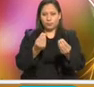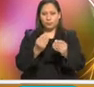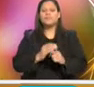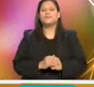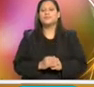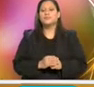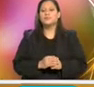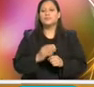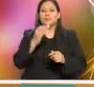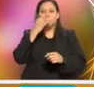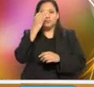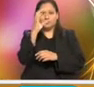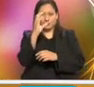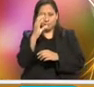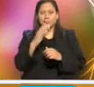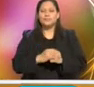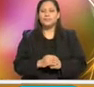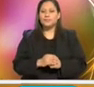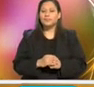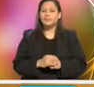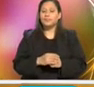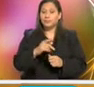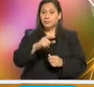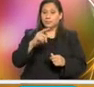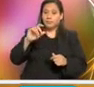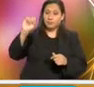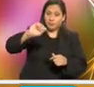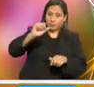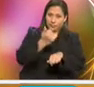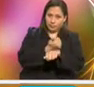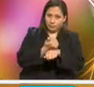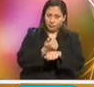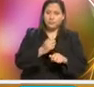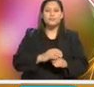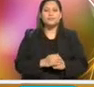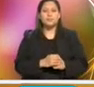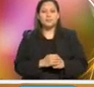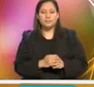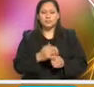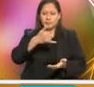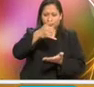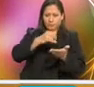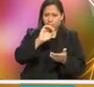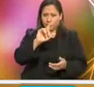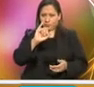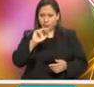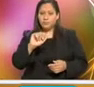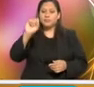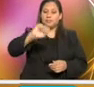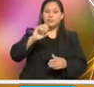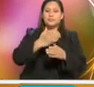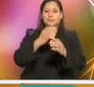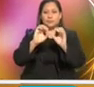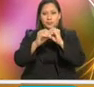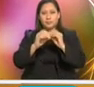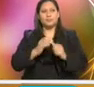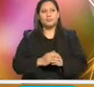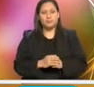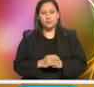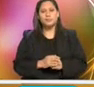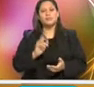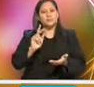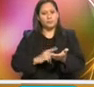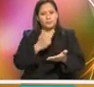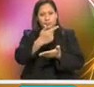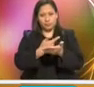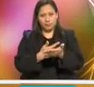cilantro picado en cantidades suficientes. una cucharada de mostaza, Exacto, 2 cucharadas de aceite de oliva. sal y pimienta al gusto. Mira, aquí Exacto. van de nuevo